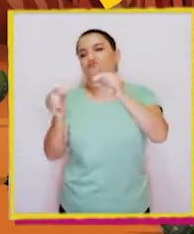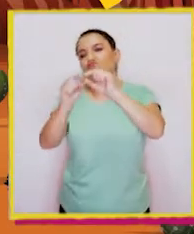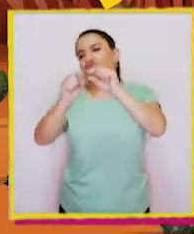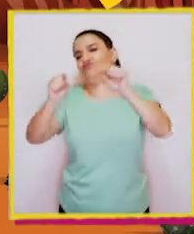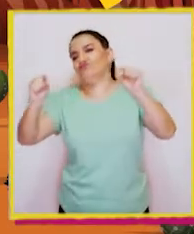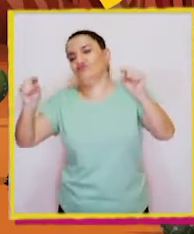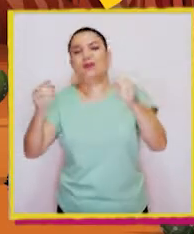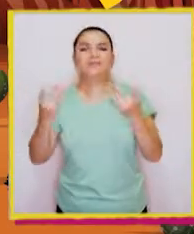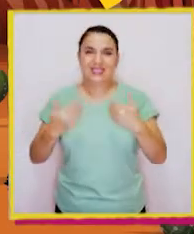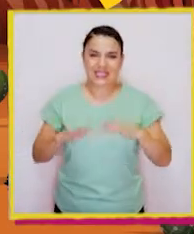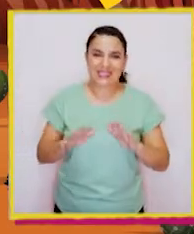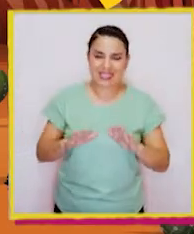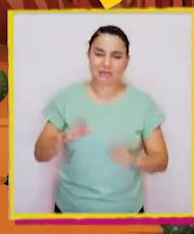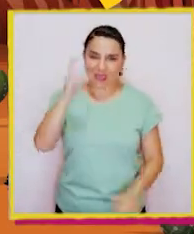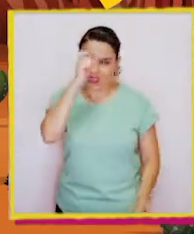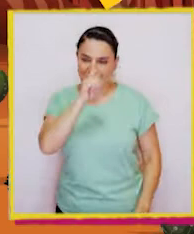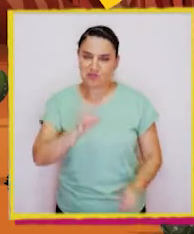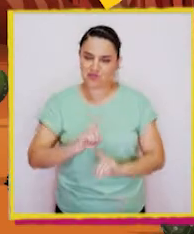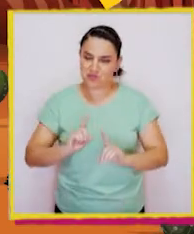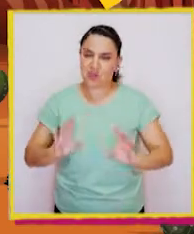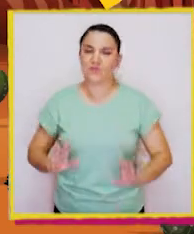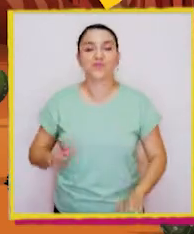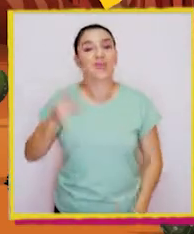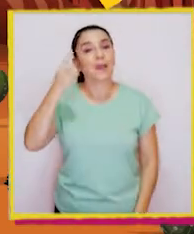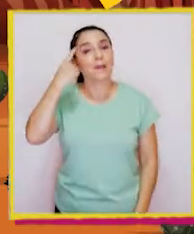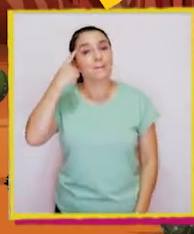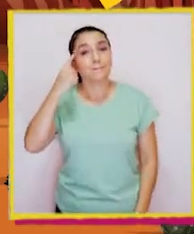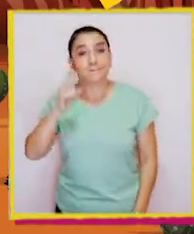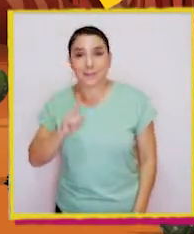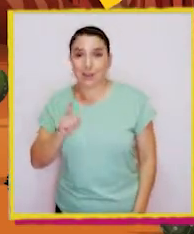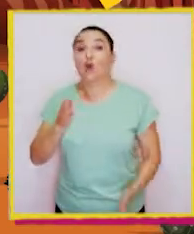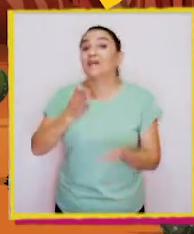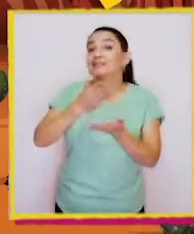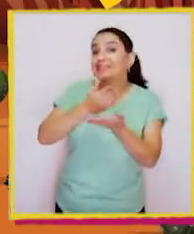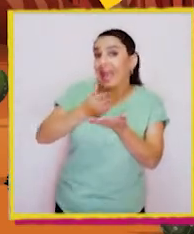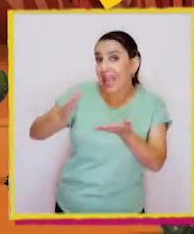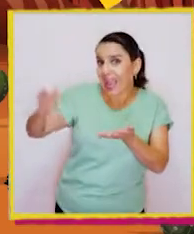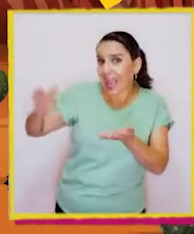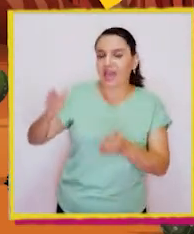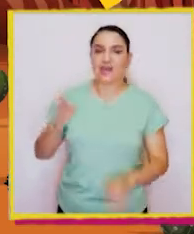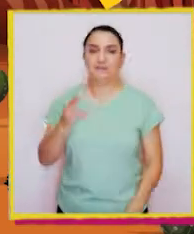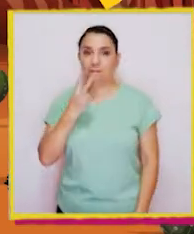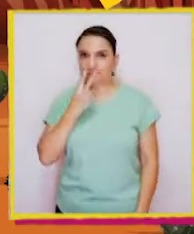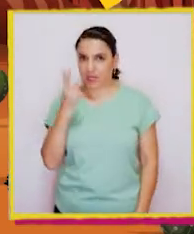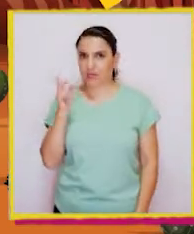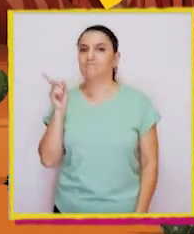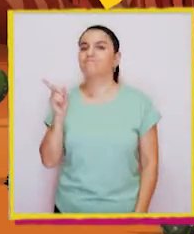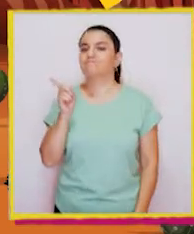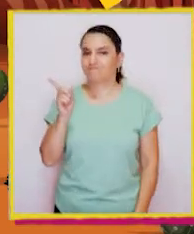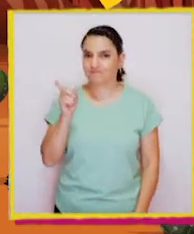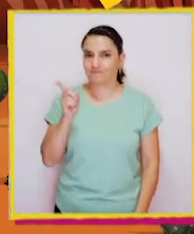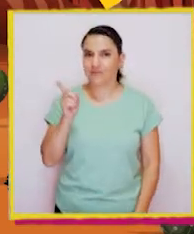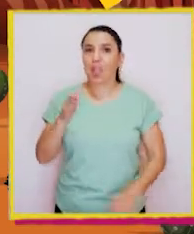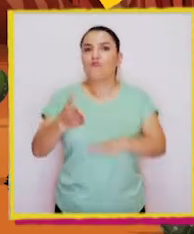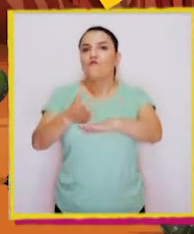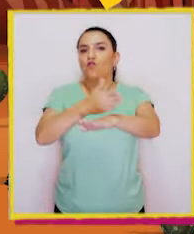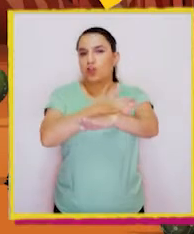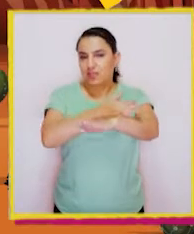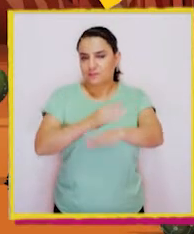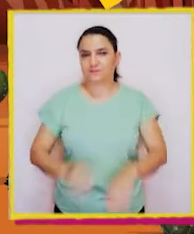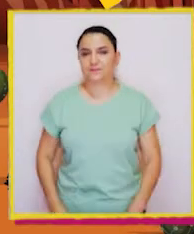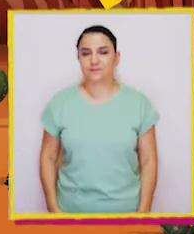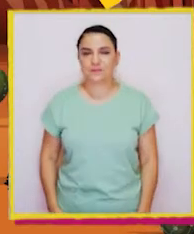cuerda. Ya, este no era tan difícil, pero voy a sacarlo. Y miren este, miren las